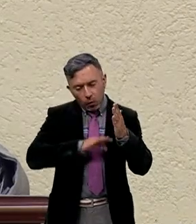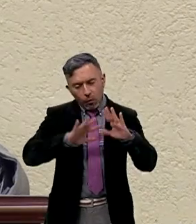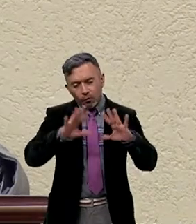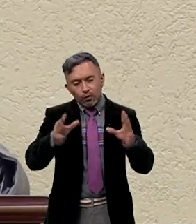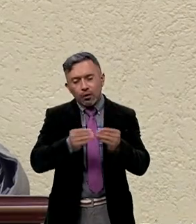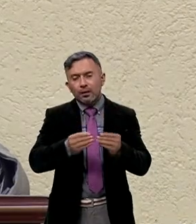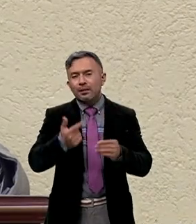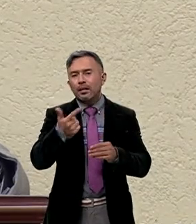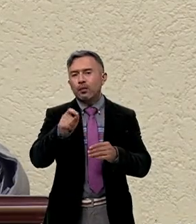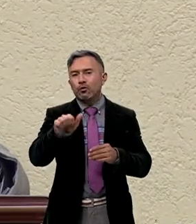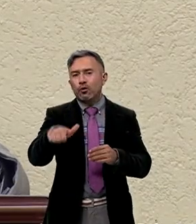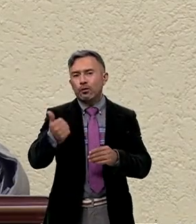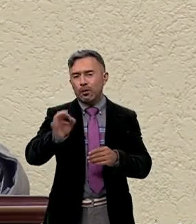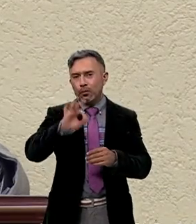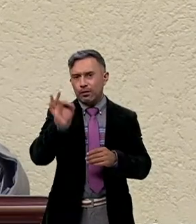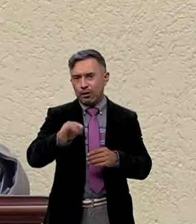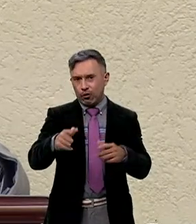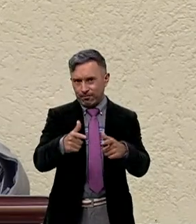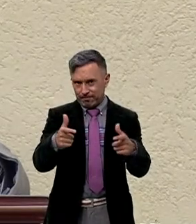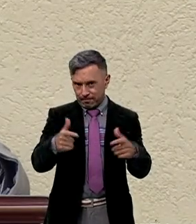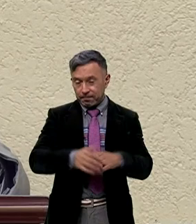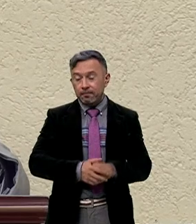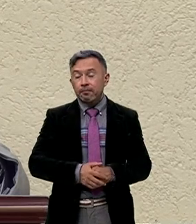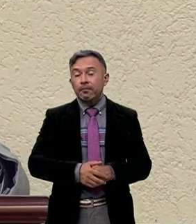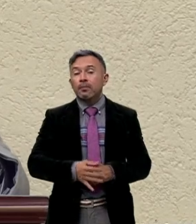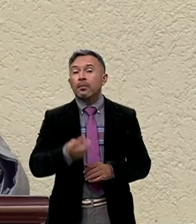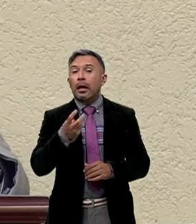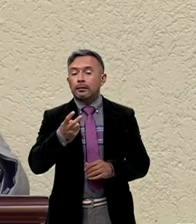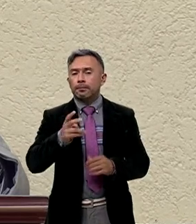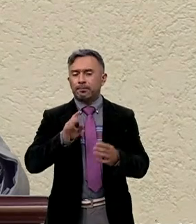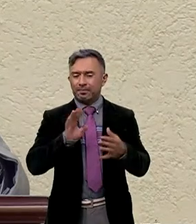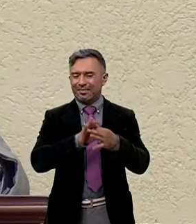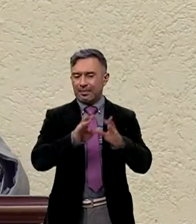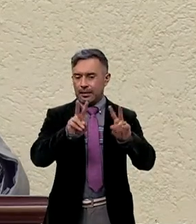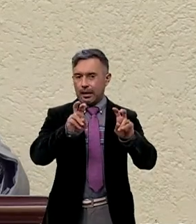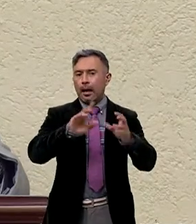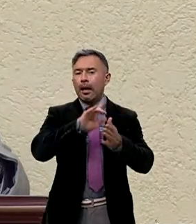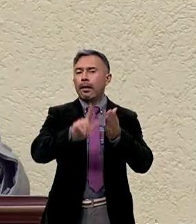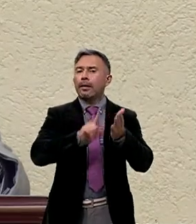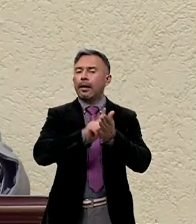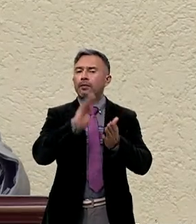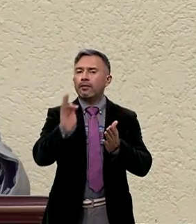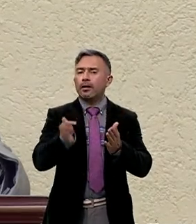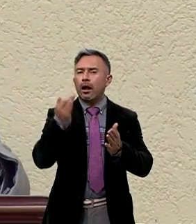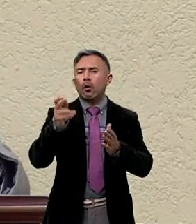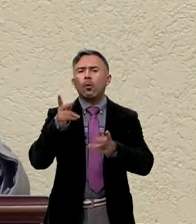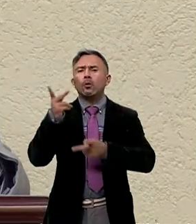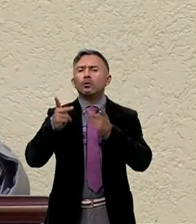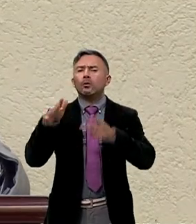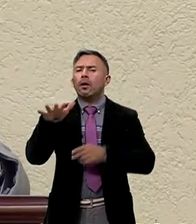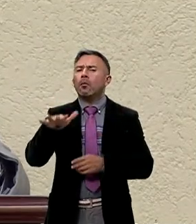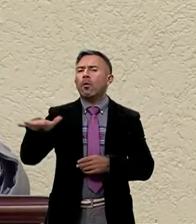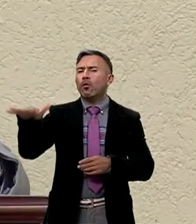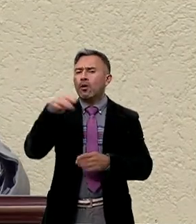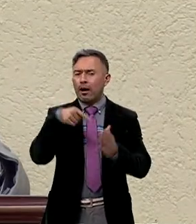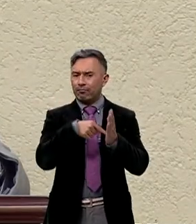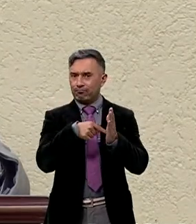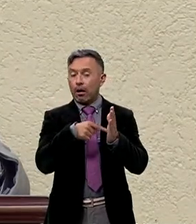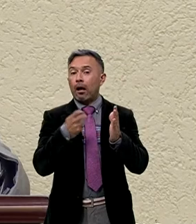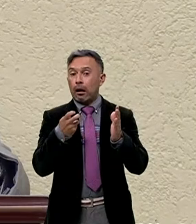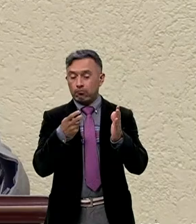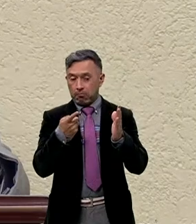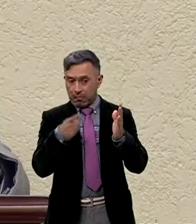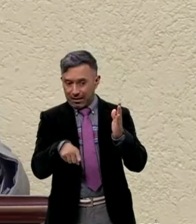en consecuencia conforme a lo dispuesto en la ley federal de consulta popular lo que procede es que este consejo emita un